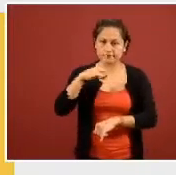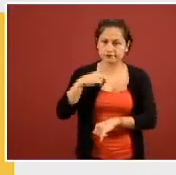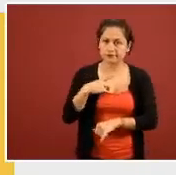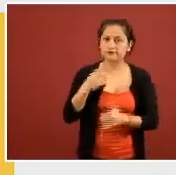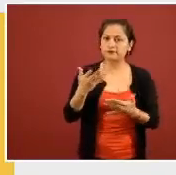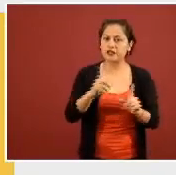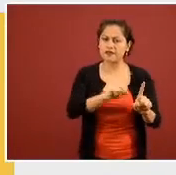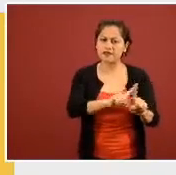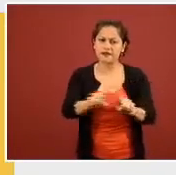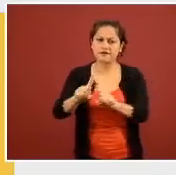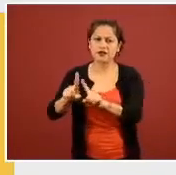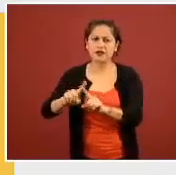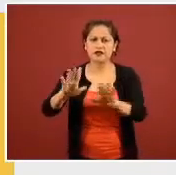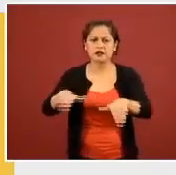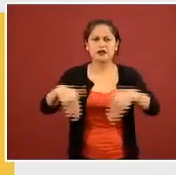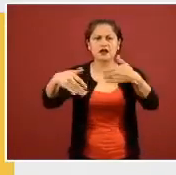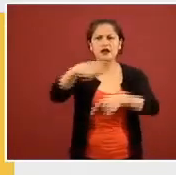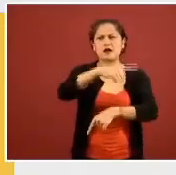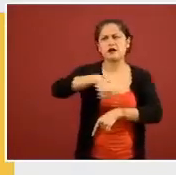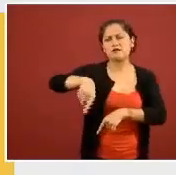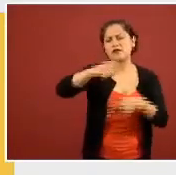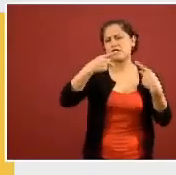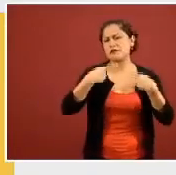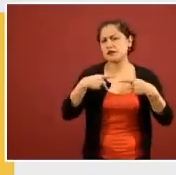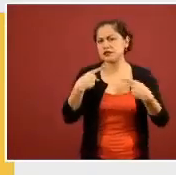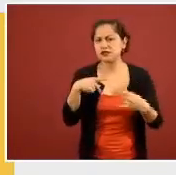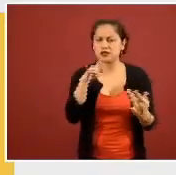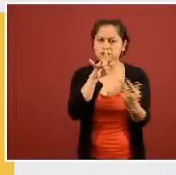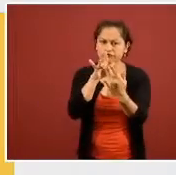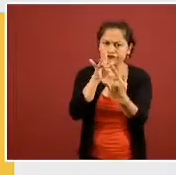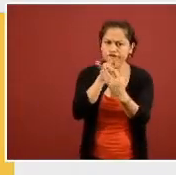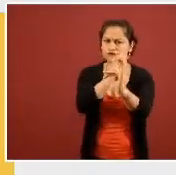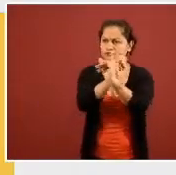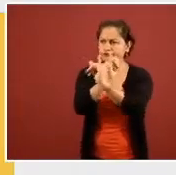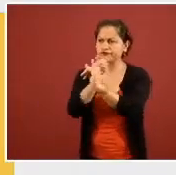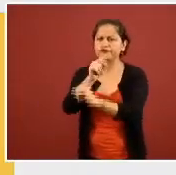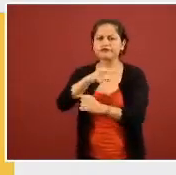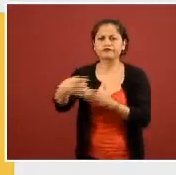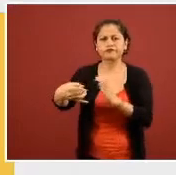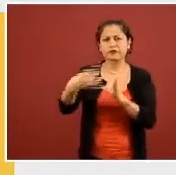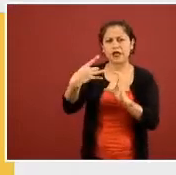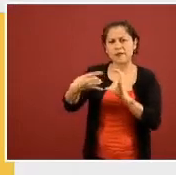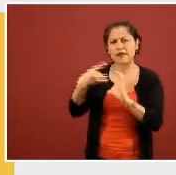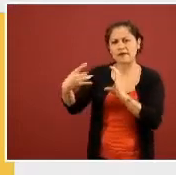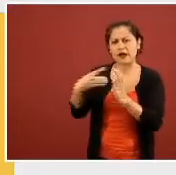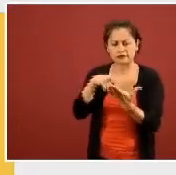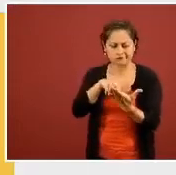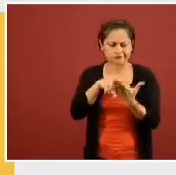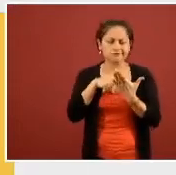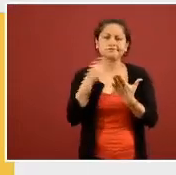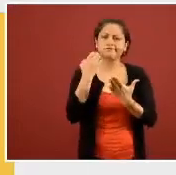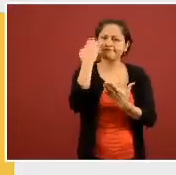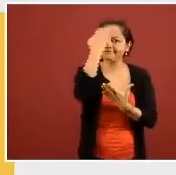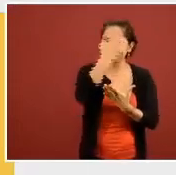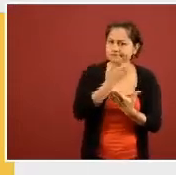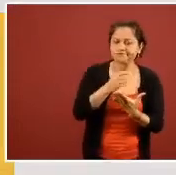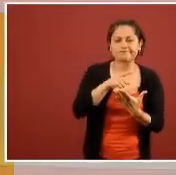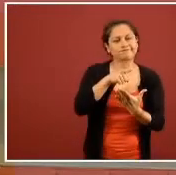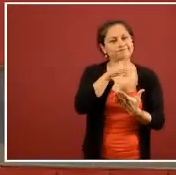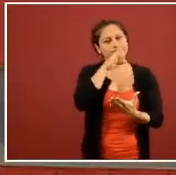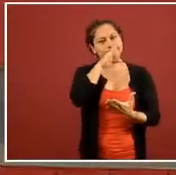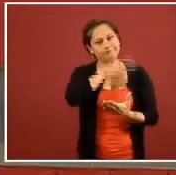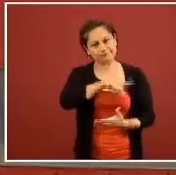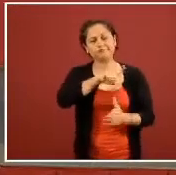hemos recabado del análisis de las redes sociales de la Secretaría de Salud, de la Subsecretaría de Prevención y Promoción de la Salud y de la